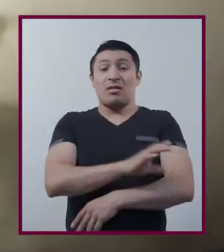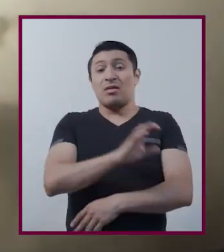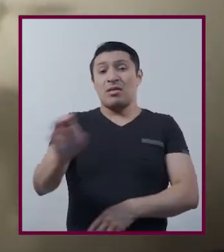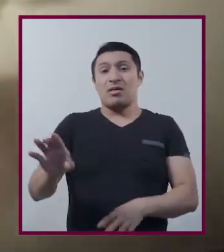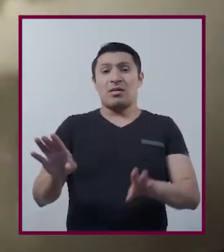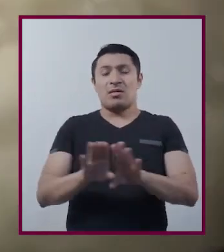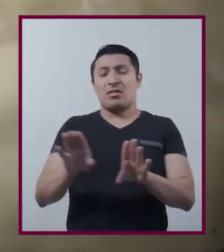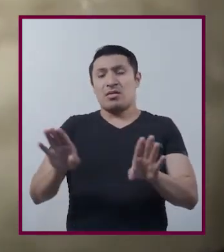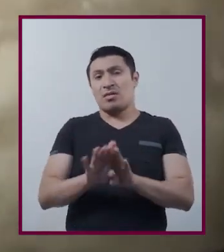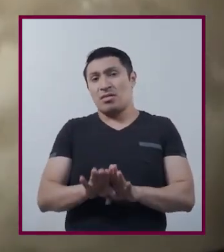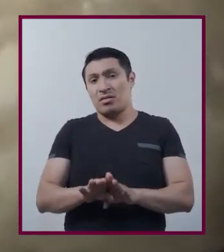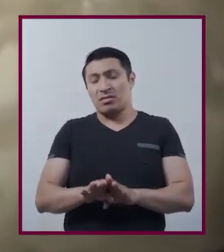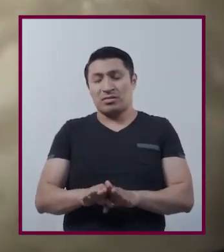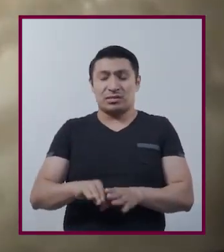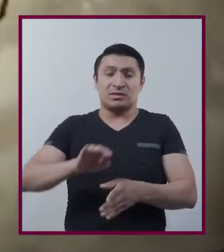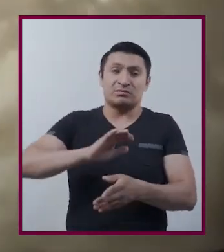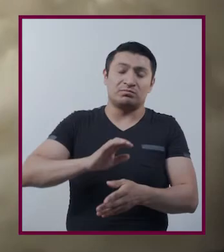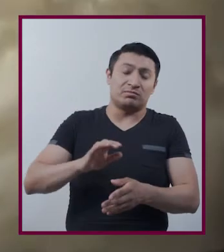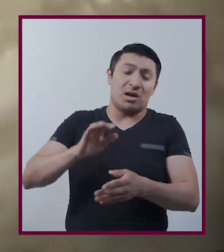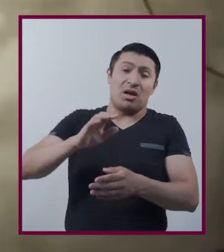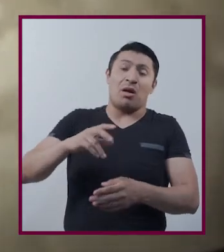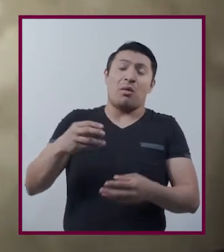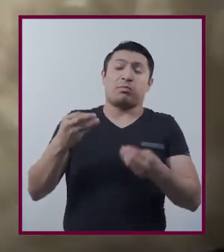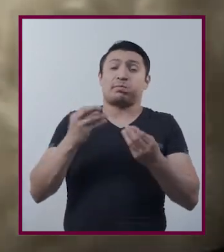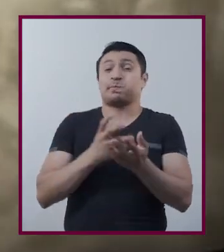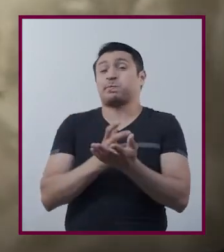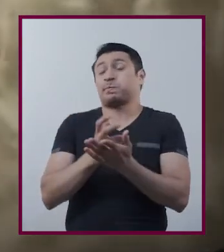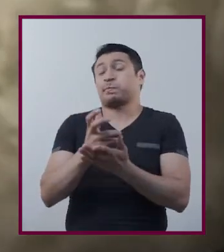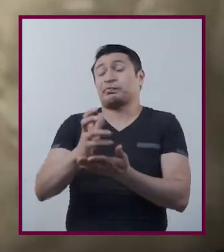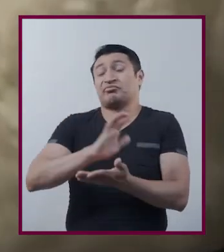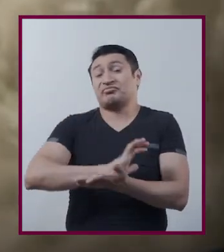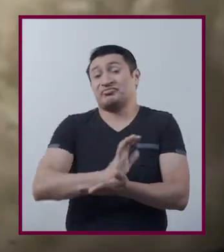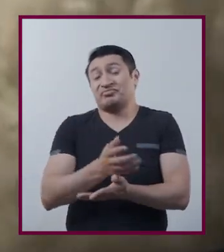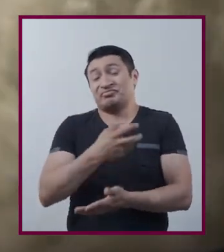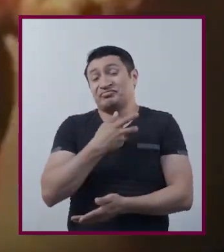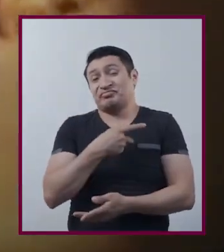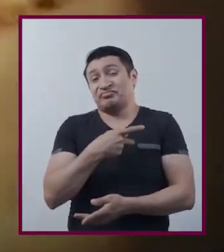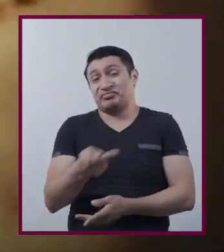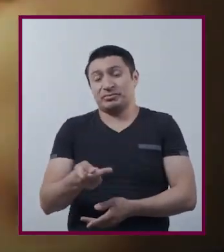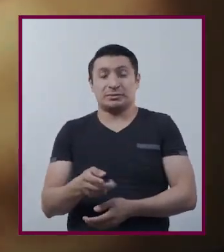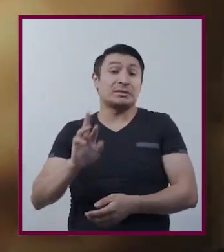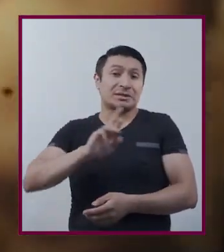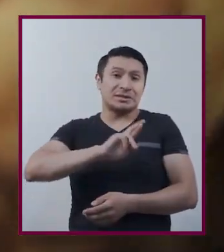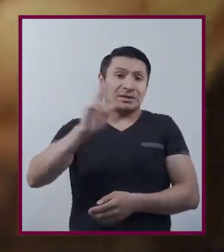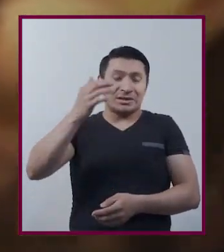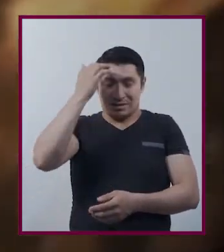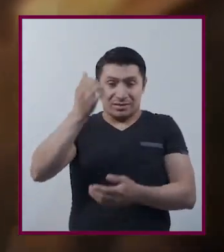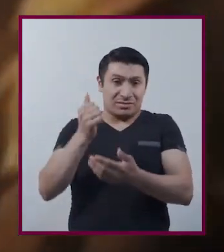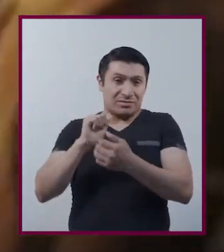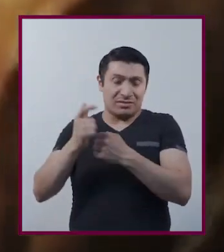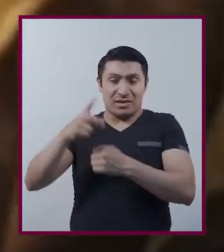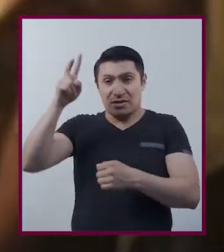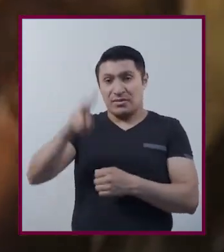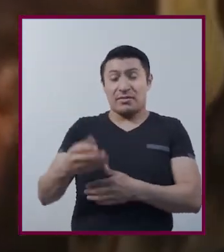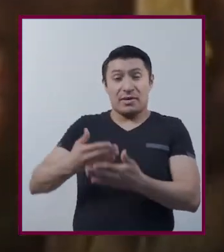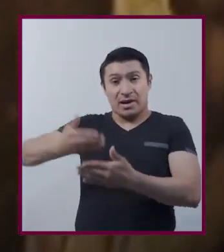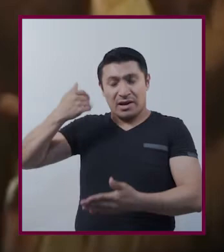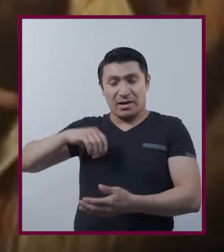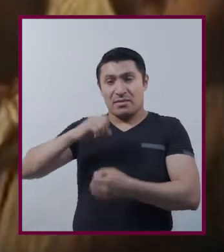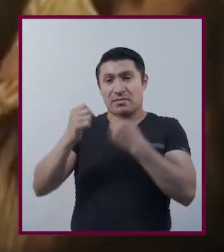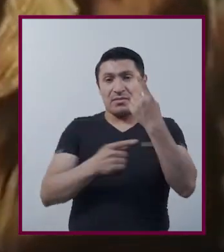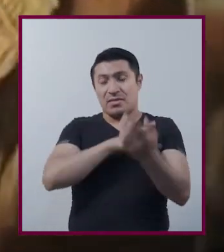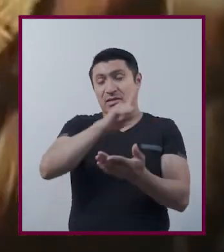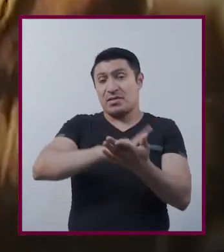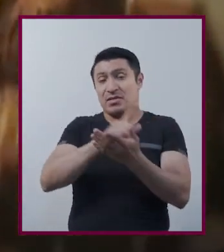indígena y casi siempre menesterosa y marginada. Hay que reconocer una realidad de aquel entonces. Algunas de